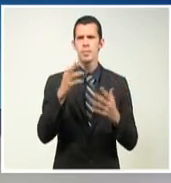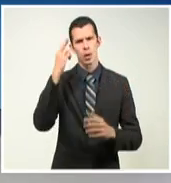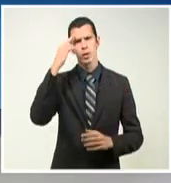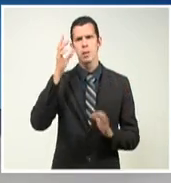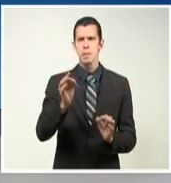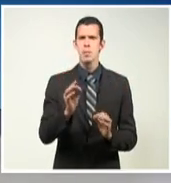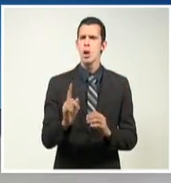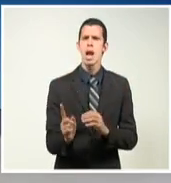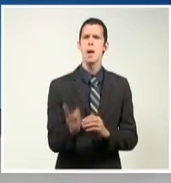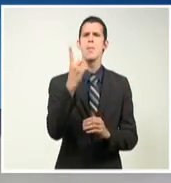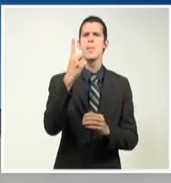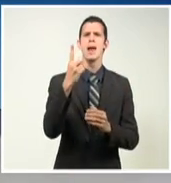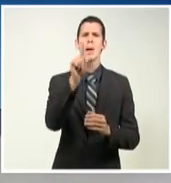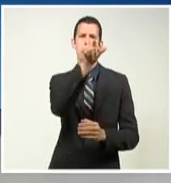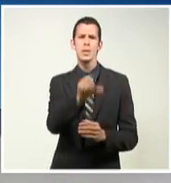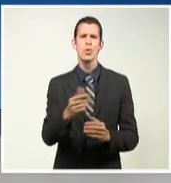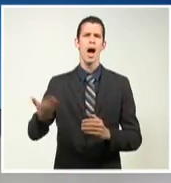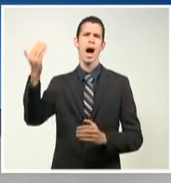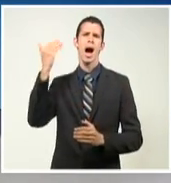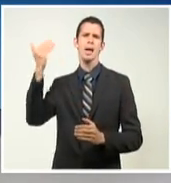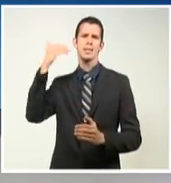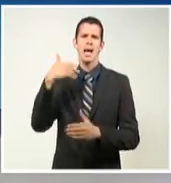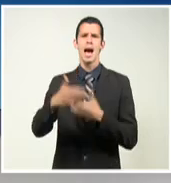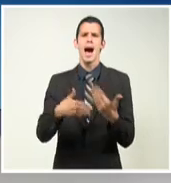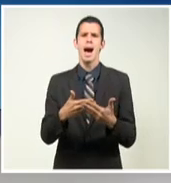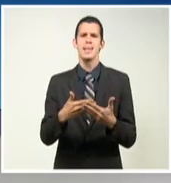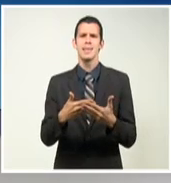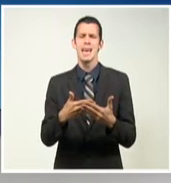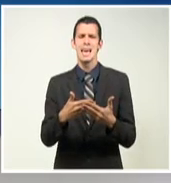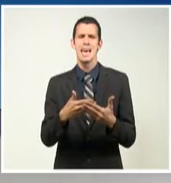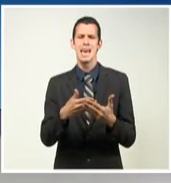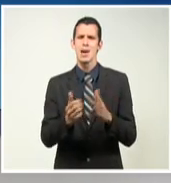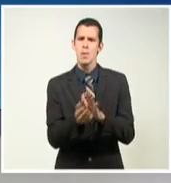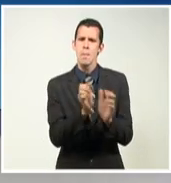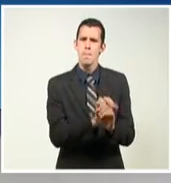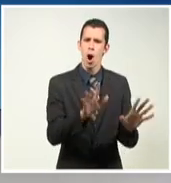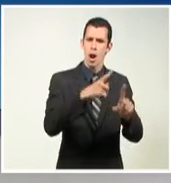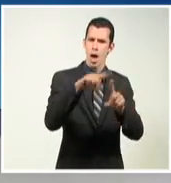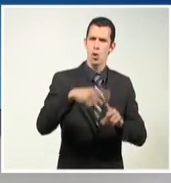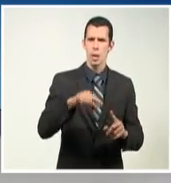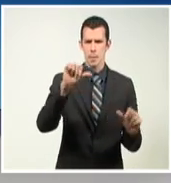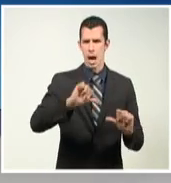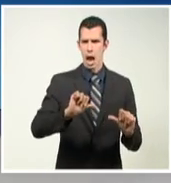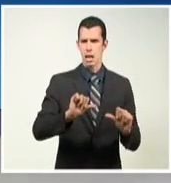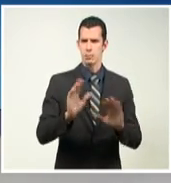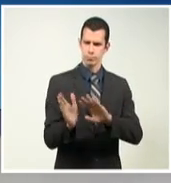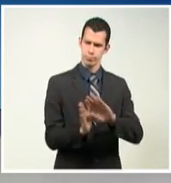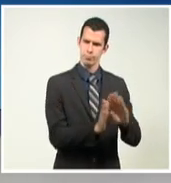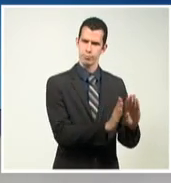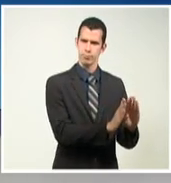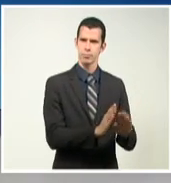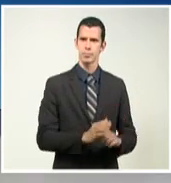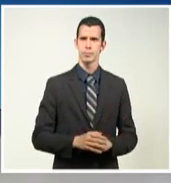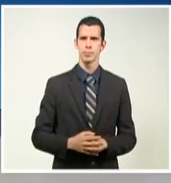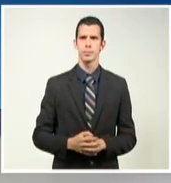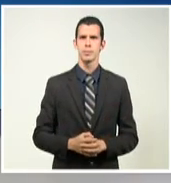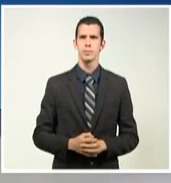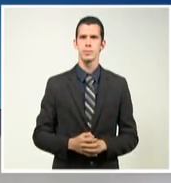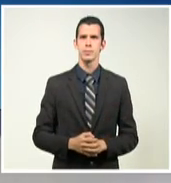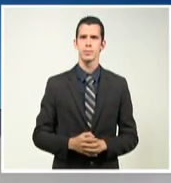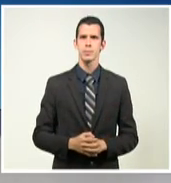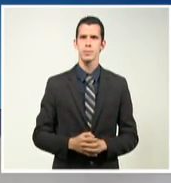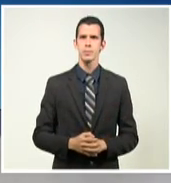actores, de los nuevos que se suman y cuáles han sido entonces sus actividades. Entendamos tal y como nos invita a